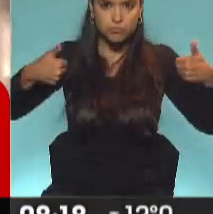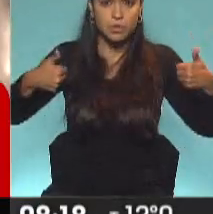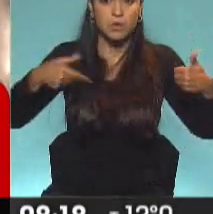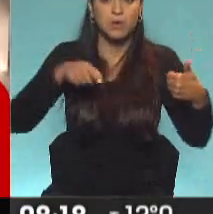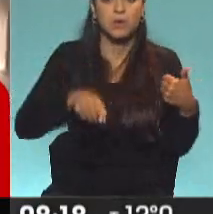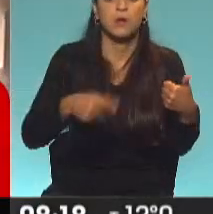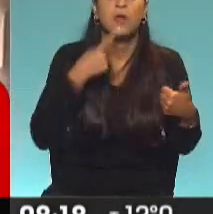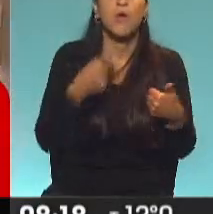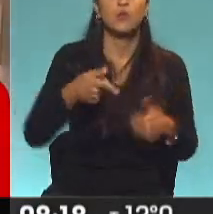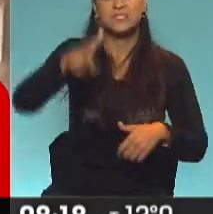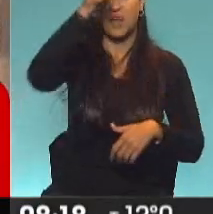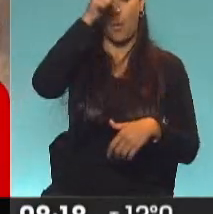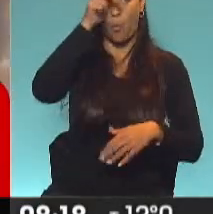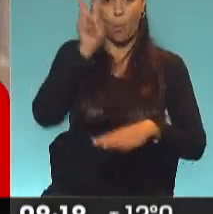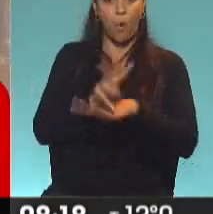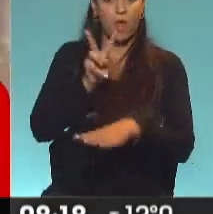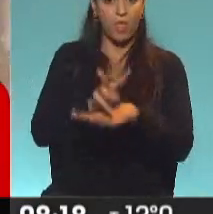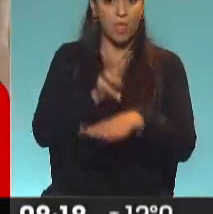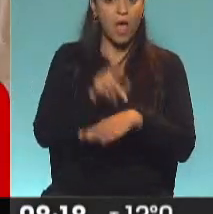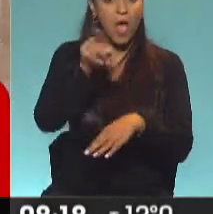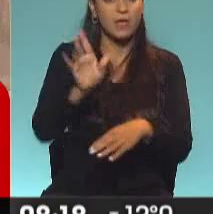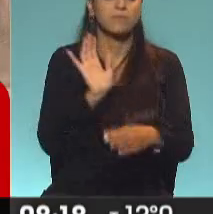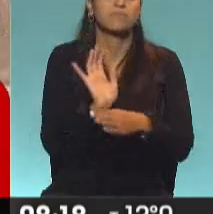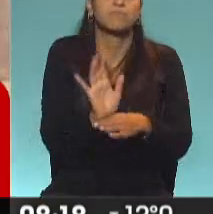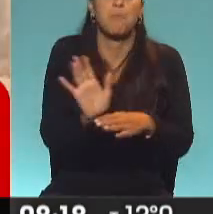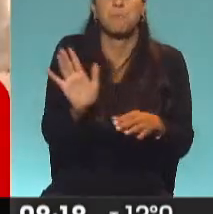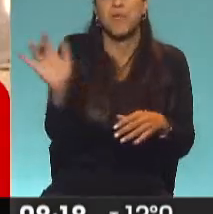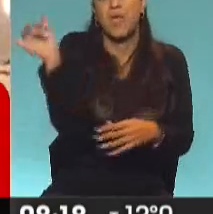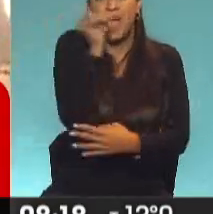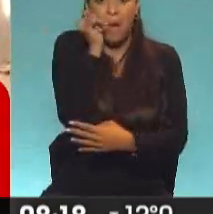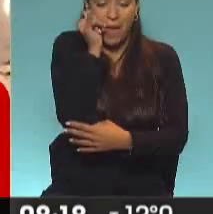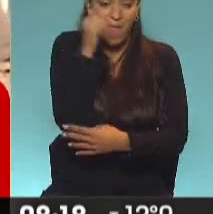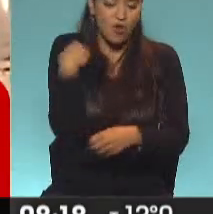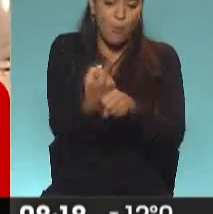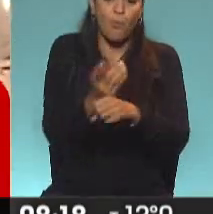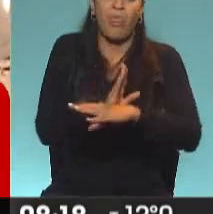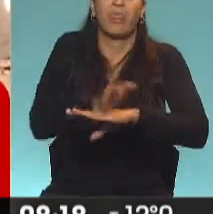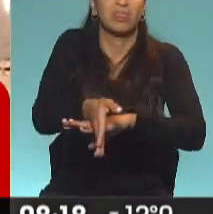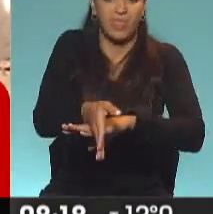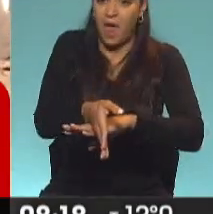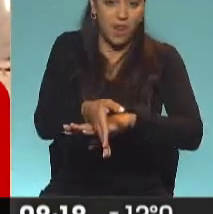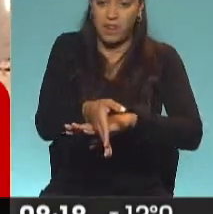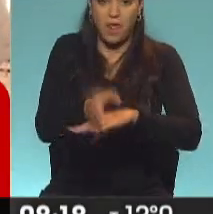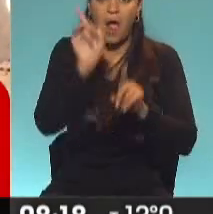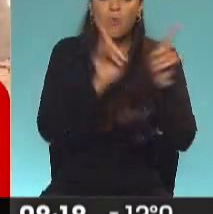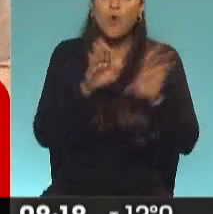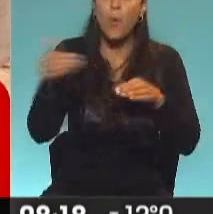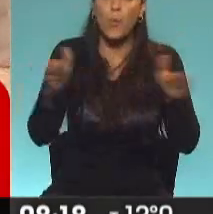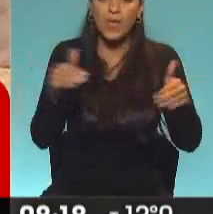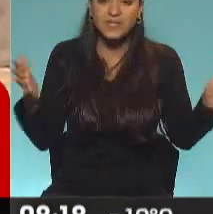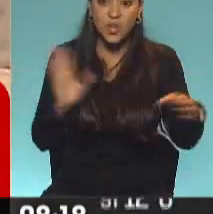las fuerzas de seguridad que nos iba a impedir a los medios llegar al lugar. Algunos vecinos que se